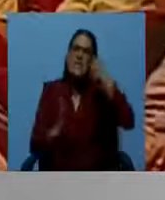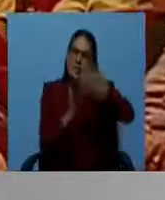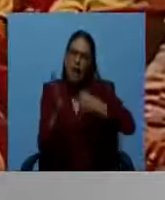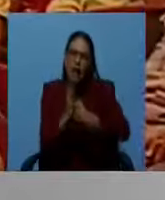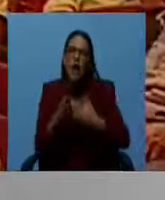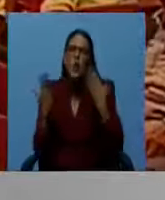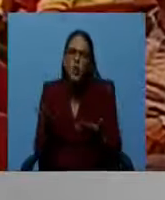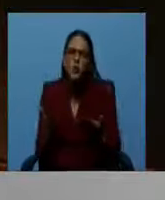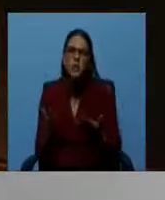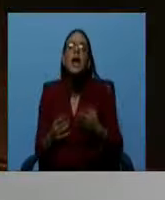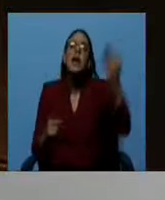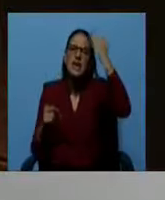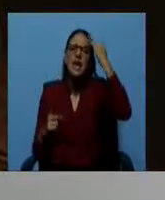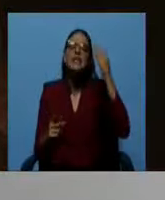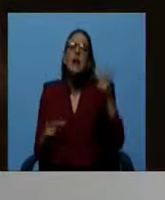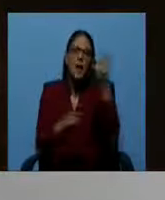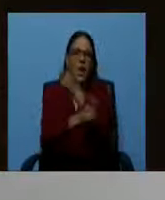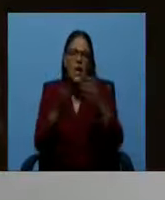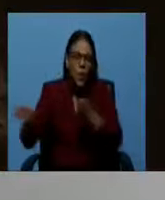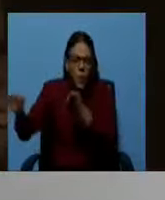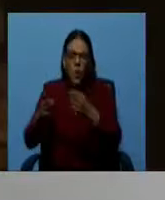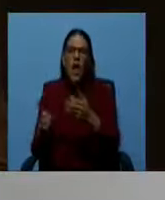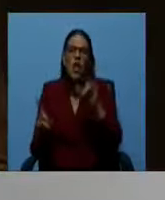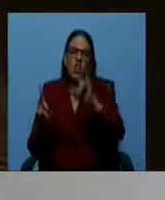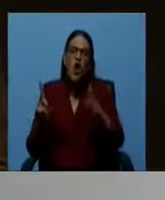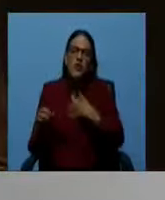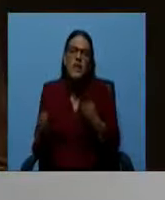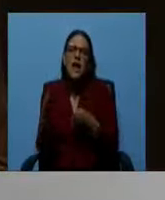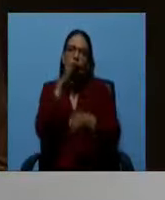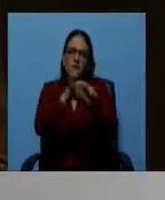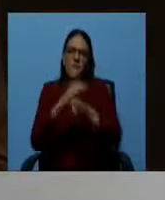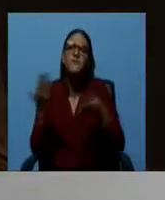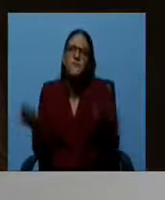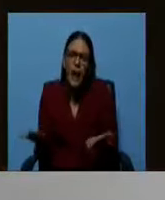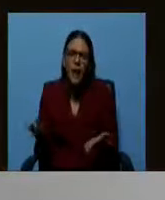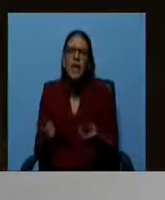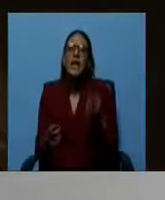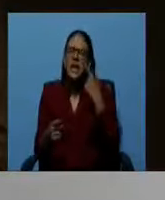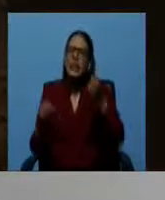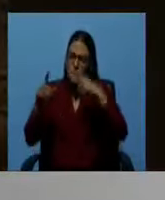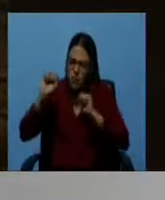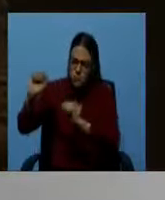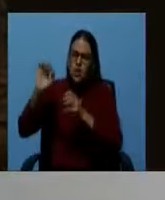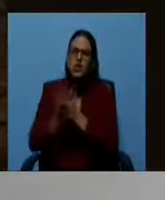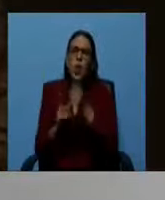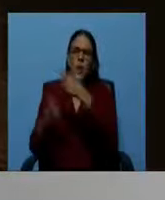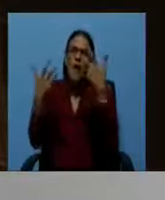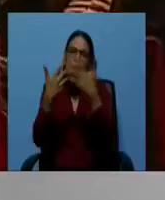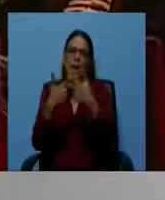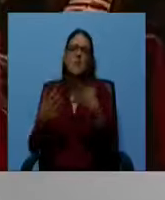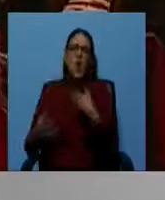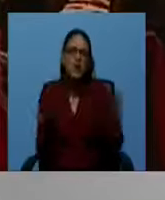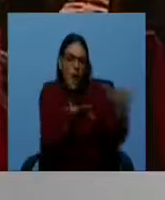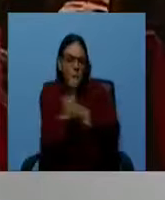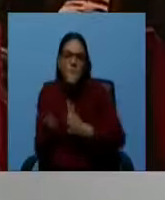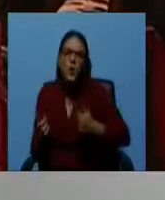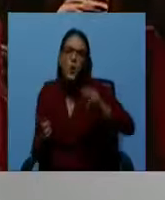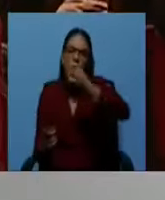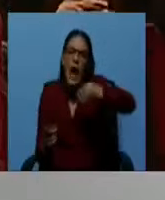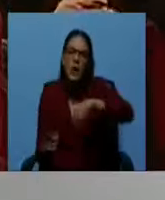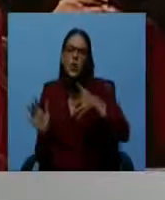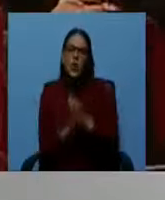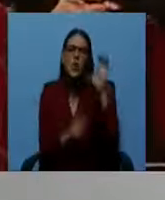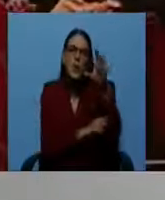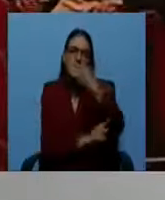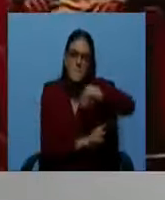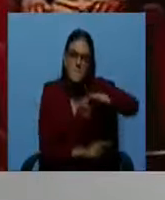y que sabe hacia dónde quiere ir, y que sabe también cuáles son los enemigos que intentan arrebatarnos a nosotros nuestra